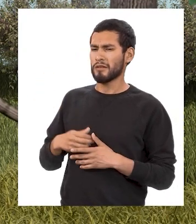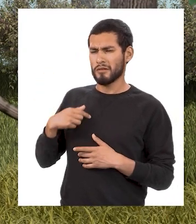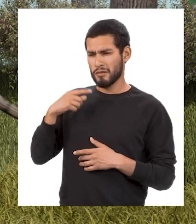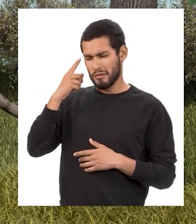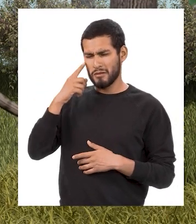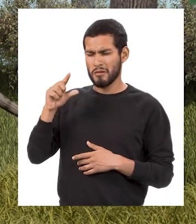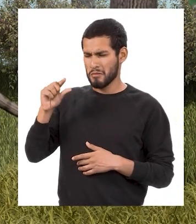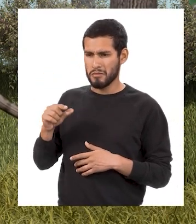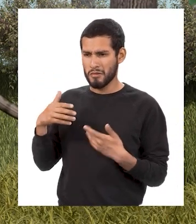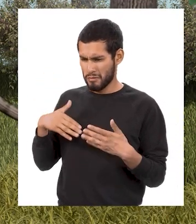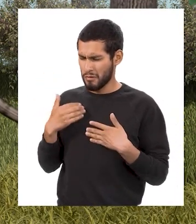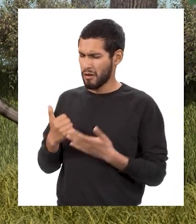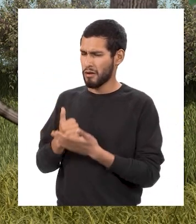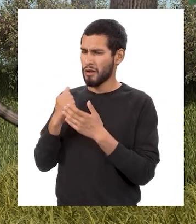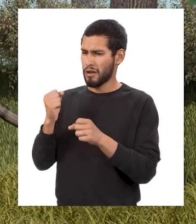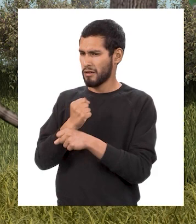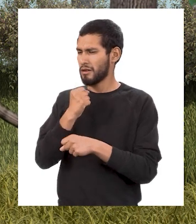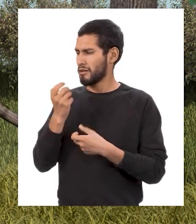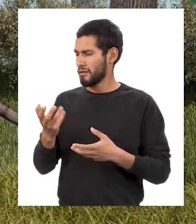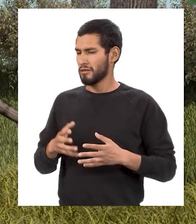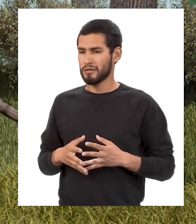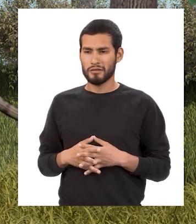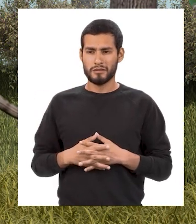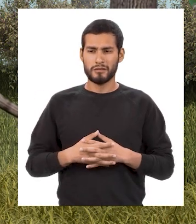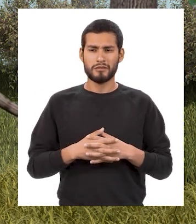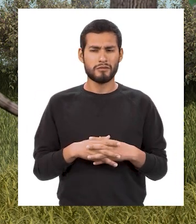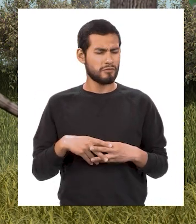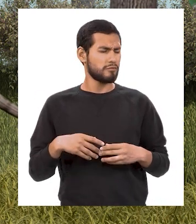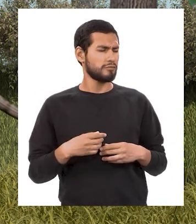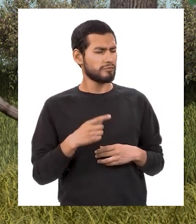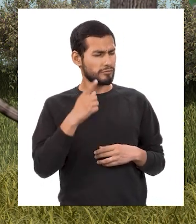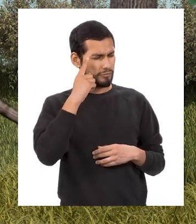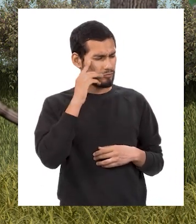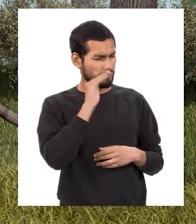20.000 libras. Creo que un precio decente nos ayudará a ganar ese monto.